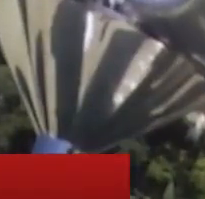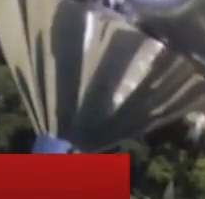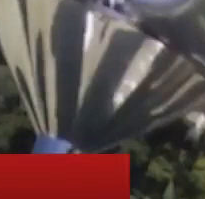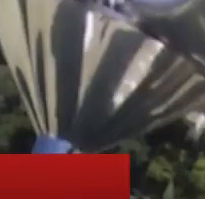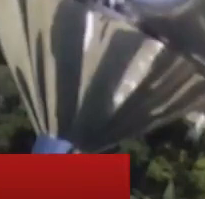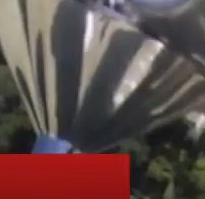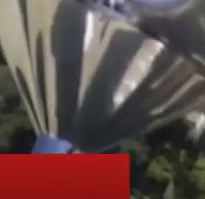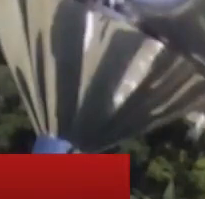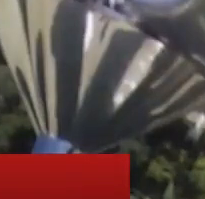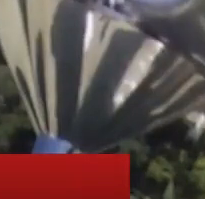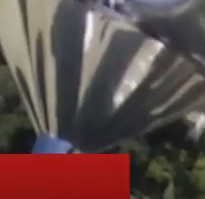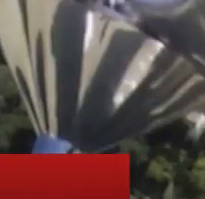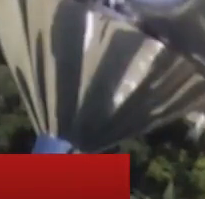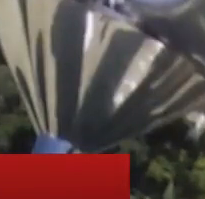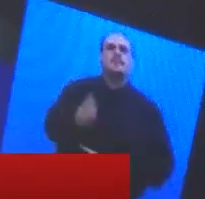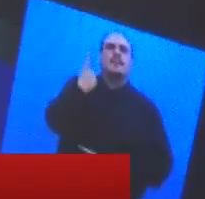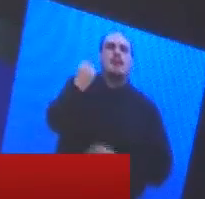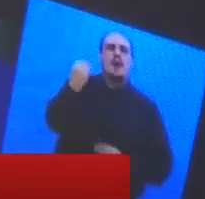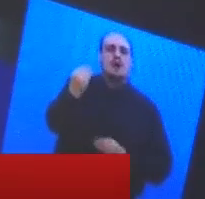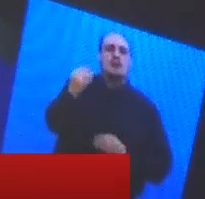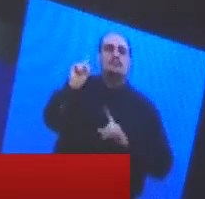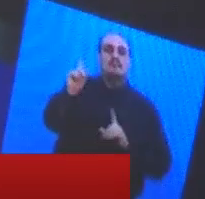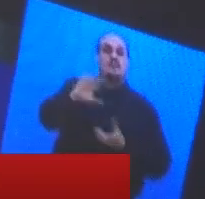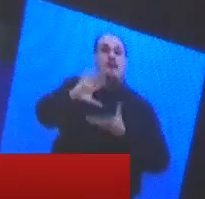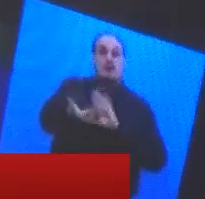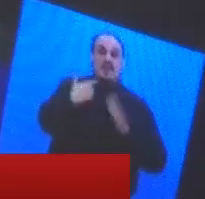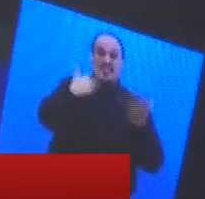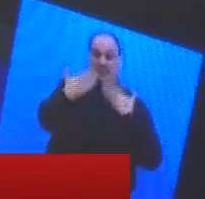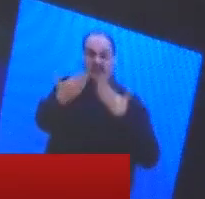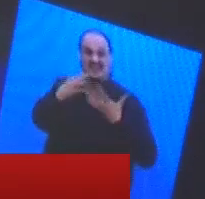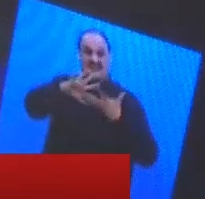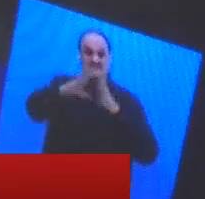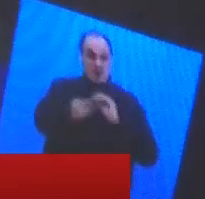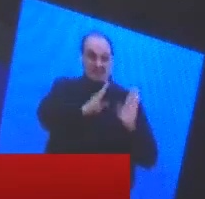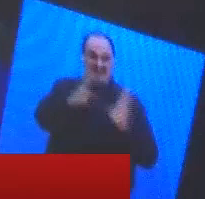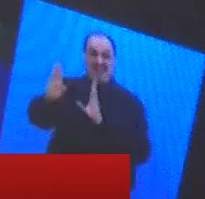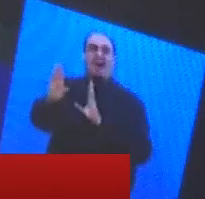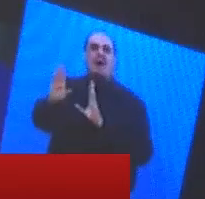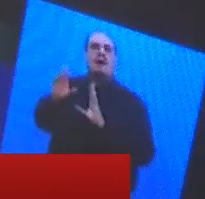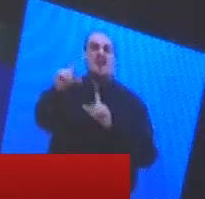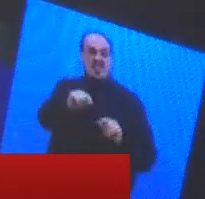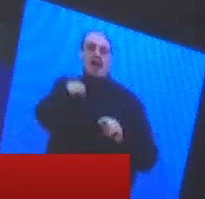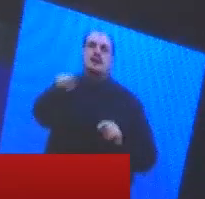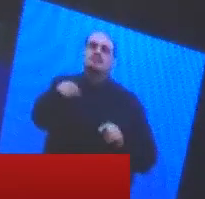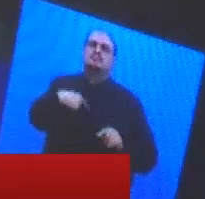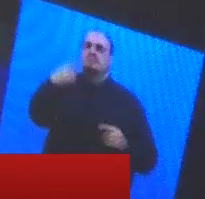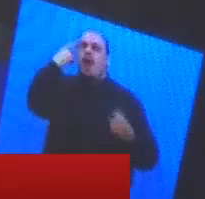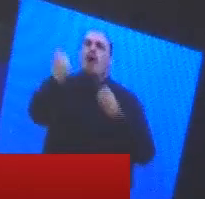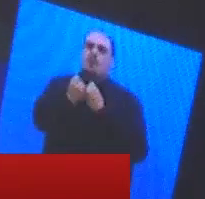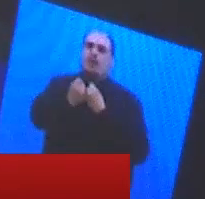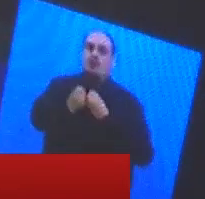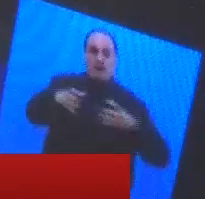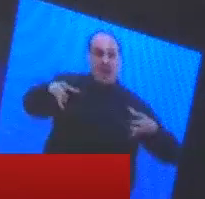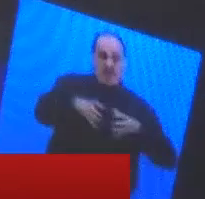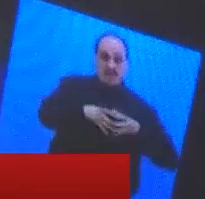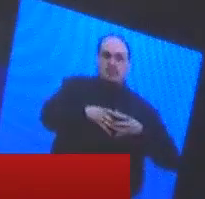Fernández habló de cambio climático, mencionó solamente la palabra, y dijo el tema, mencionó el tema de los bosques. Después dijo voy a crear el